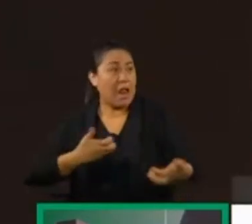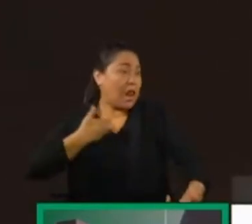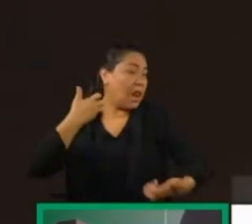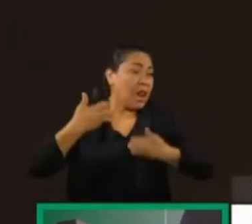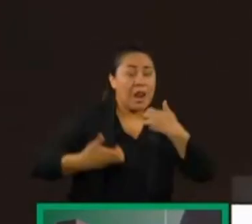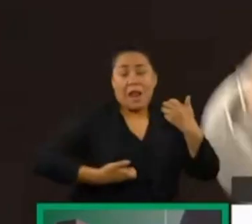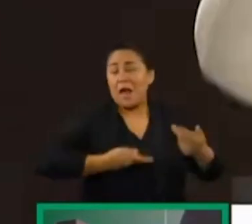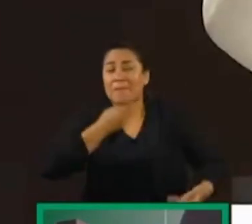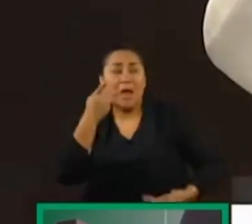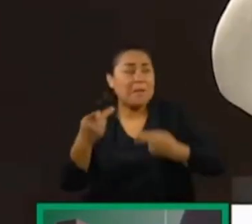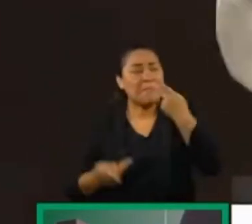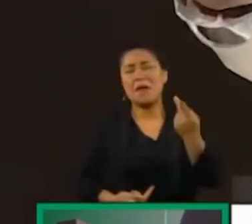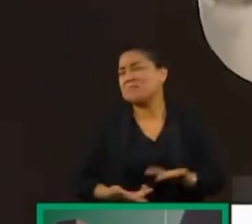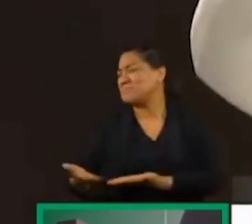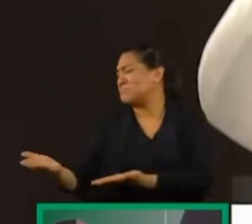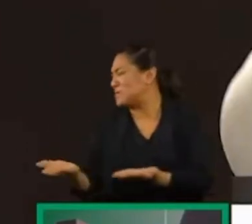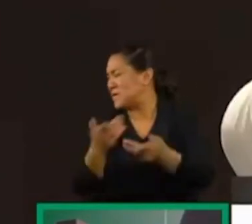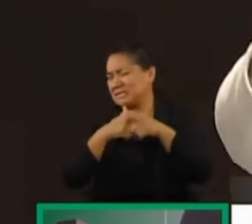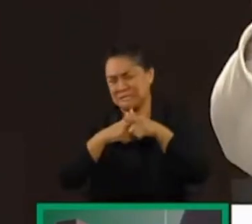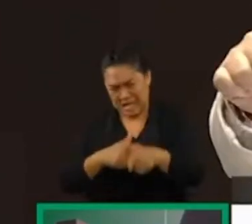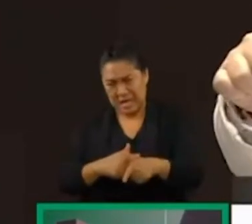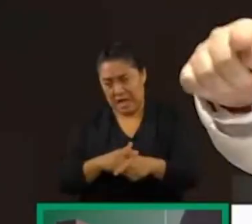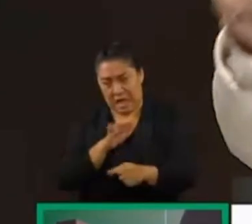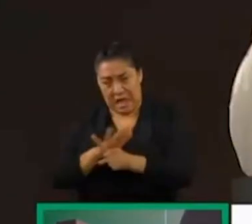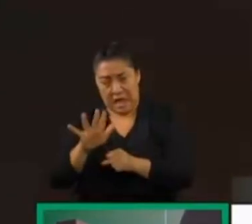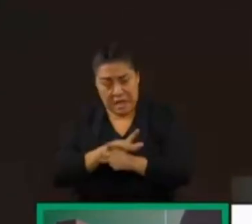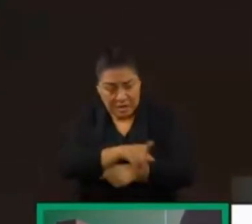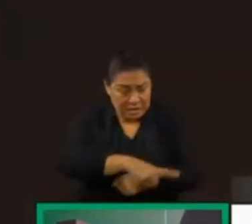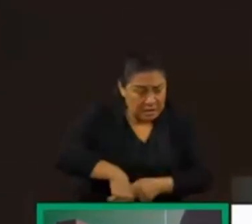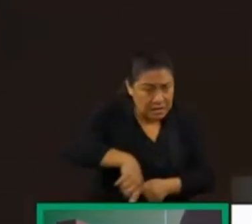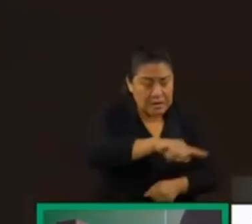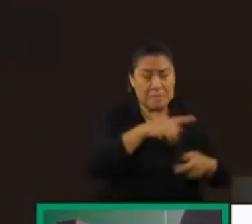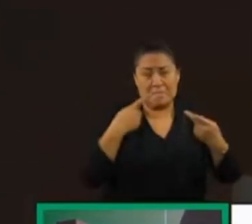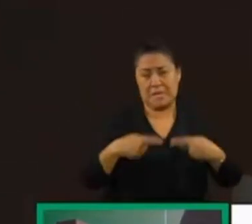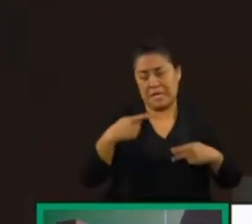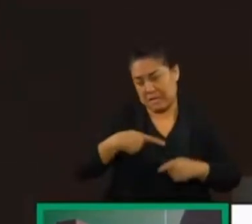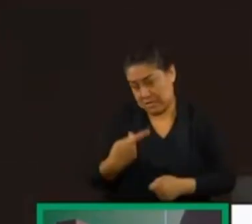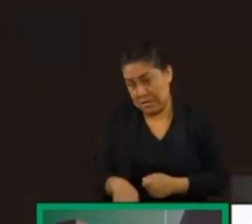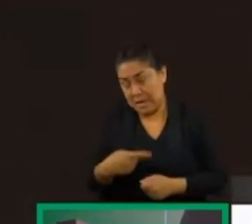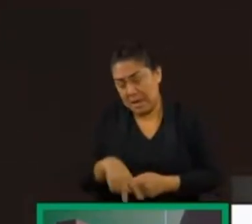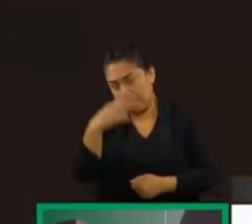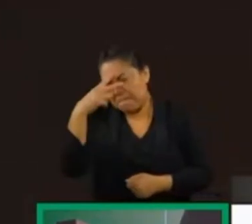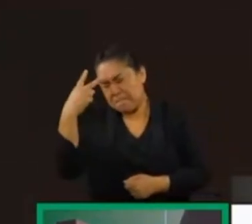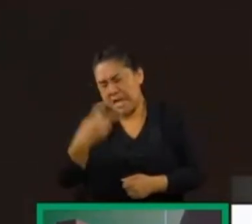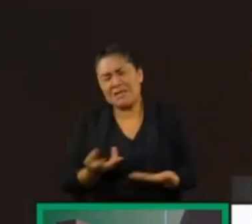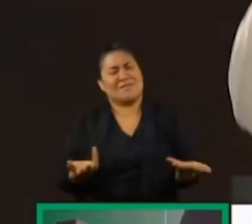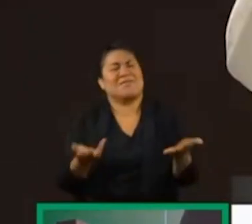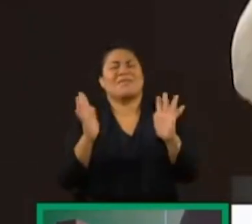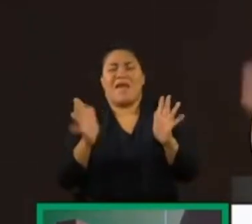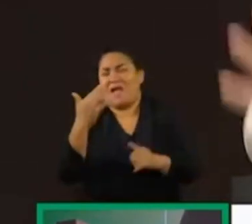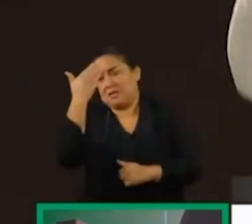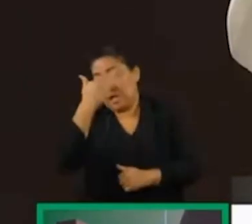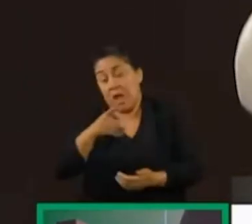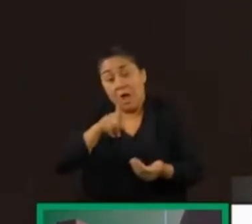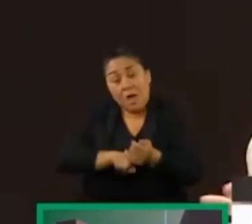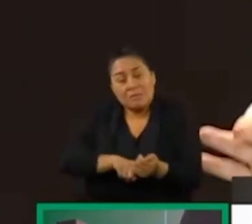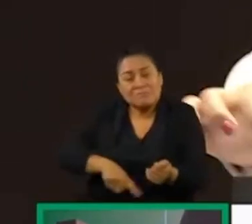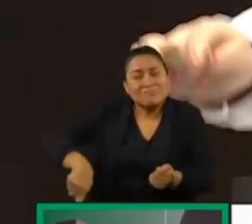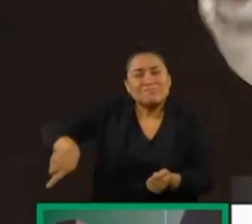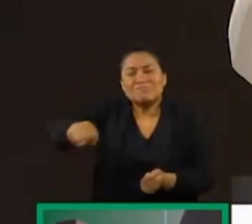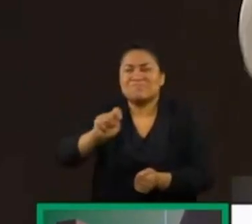sigan quejándose, porque las mexicanas y los mexicanos saben la basura